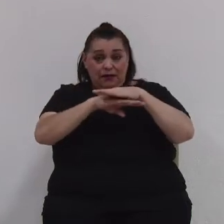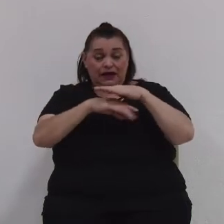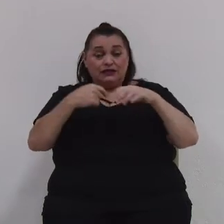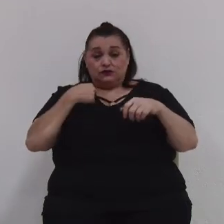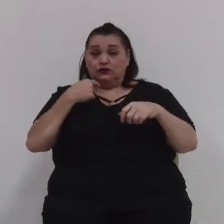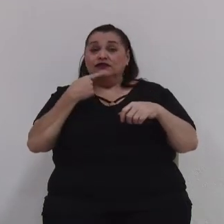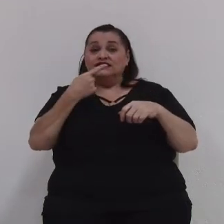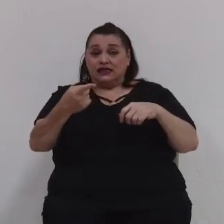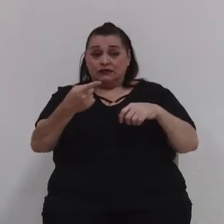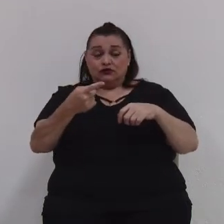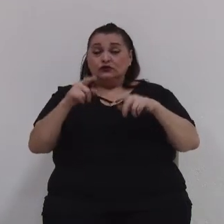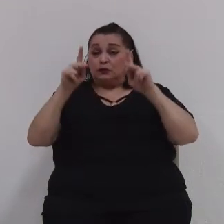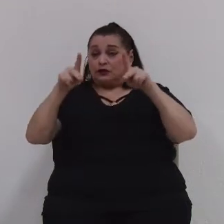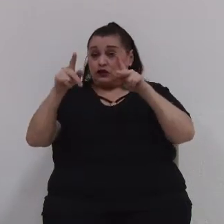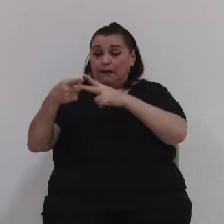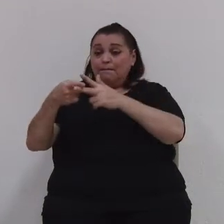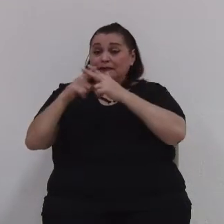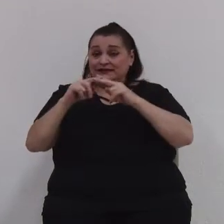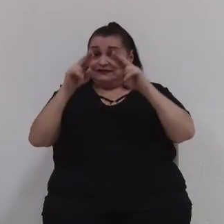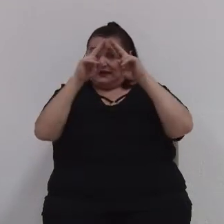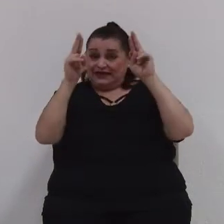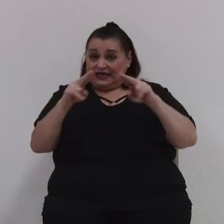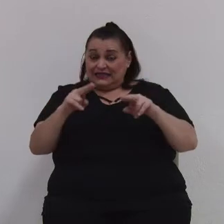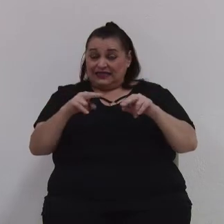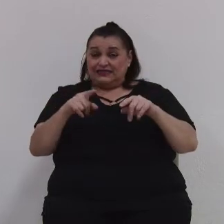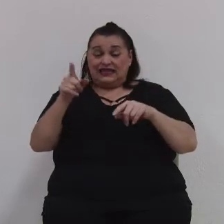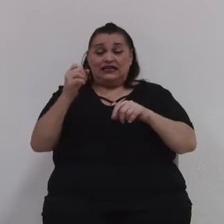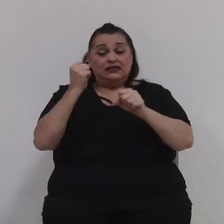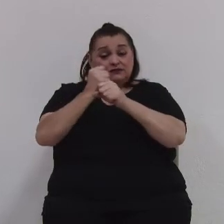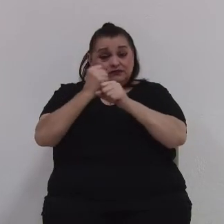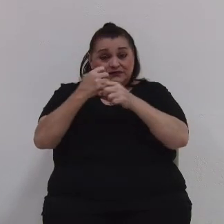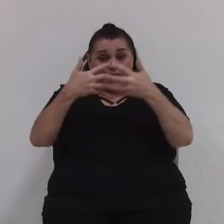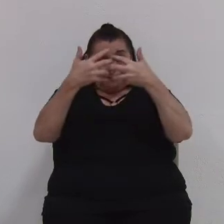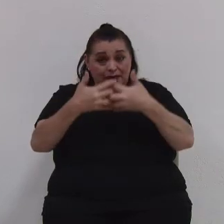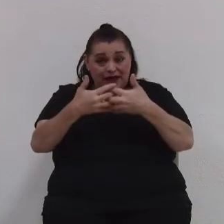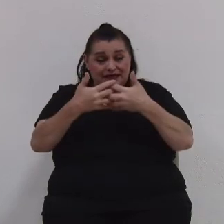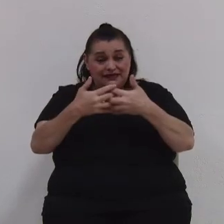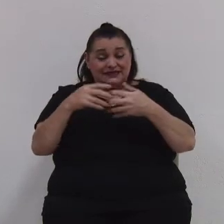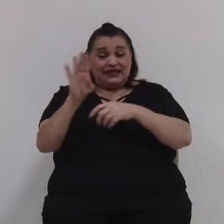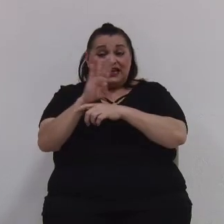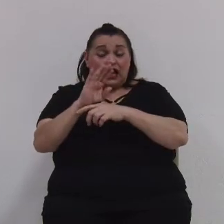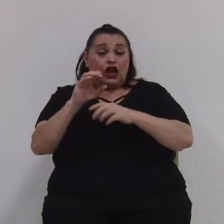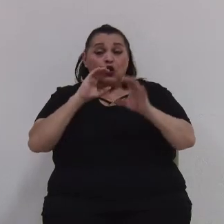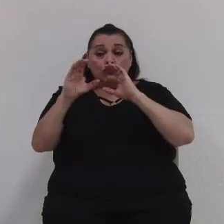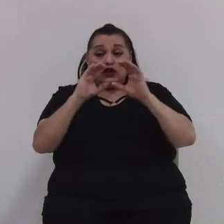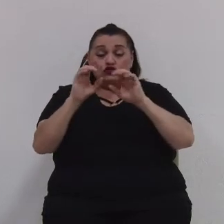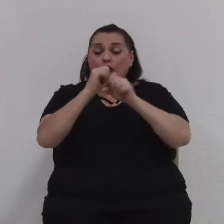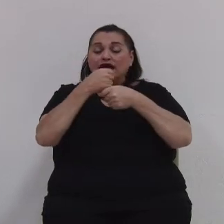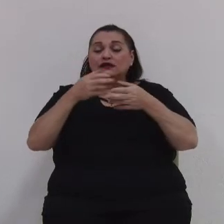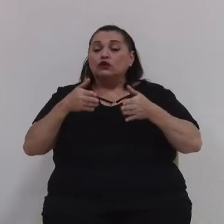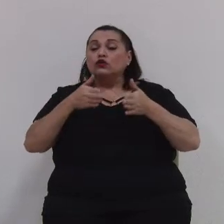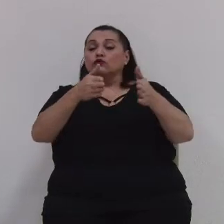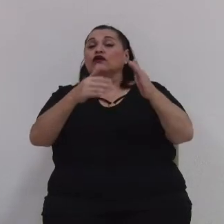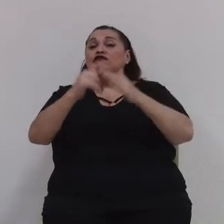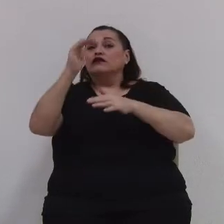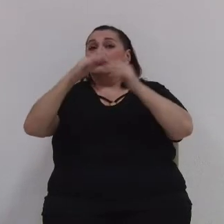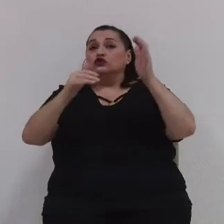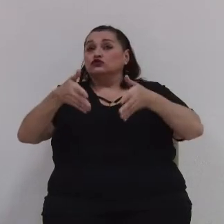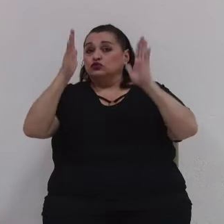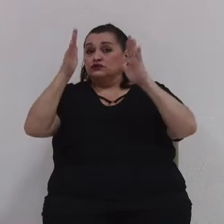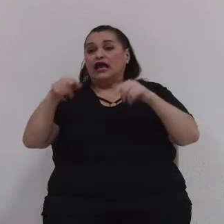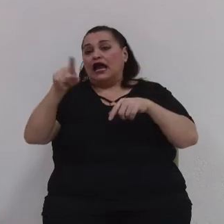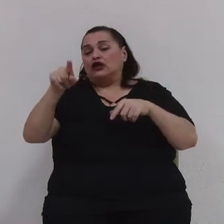dicho a los que prestan los servicios de internet, a las operadoras de telecomunicaciones, que vayan haciendo esa autopista, la parte de infraestructura, a donde les